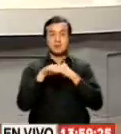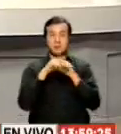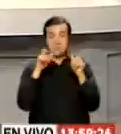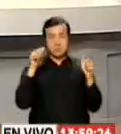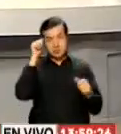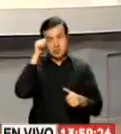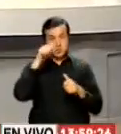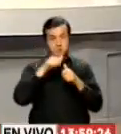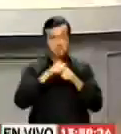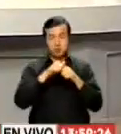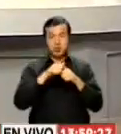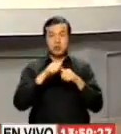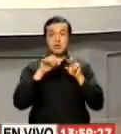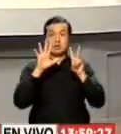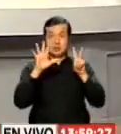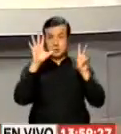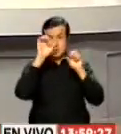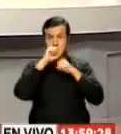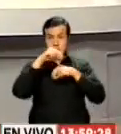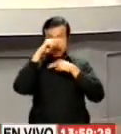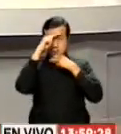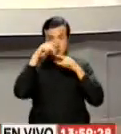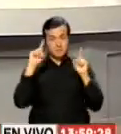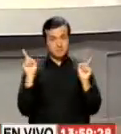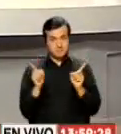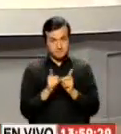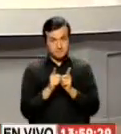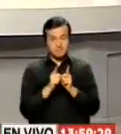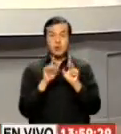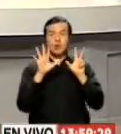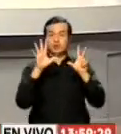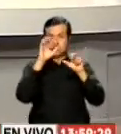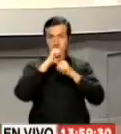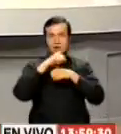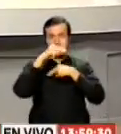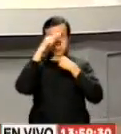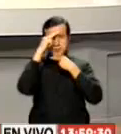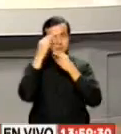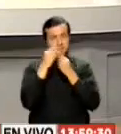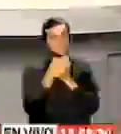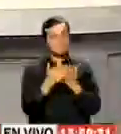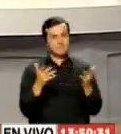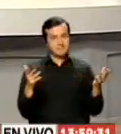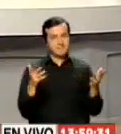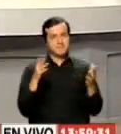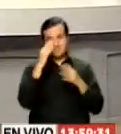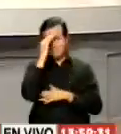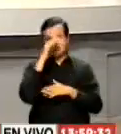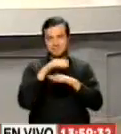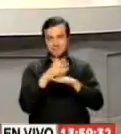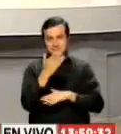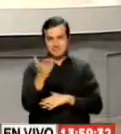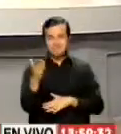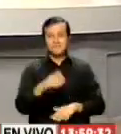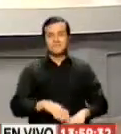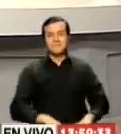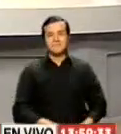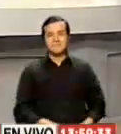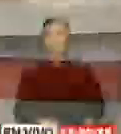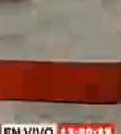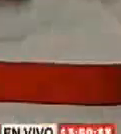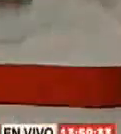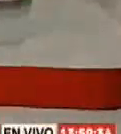No olviden acompañarnos a las 19 horas en el microinformativo y a las 20 horas en Telediario Estelar. Feliz tarde a todos. Buenas tardes.